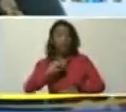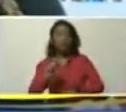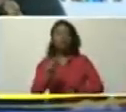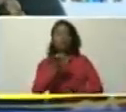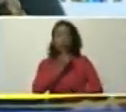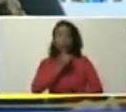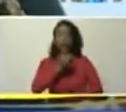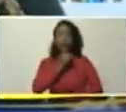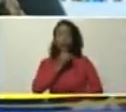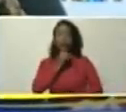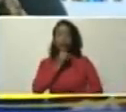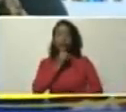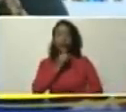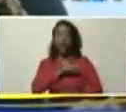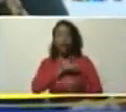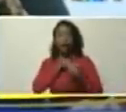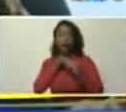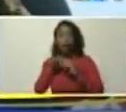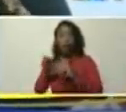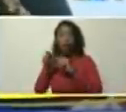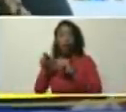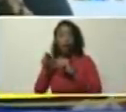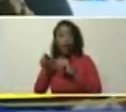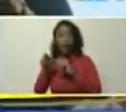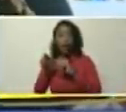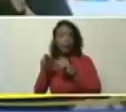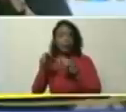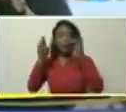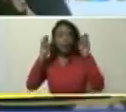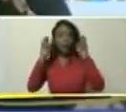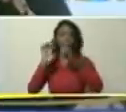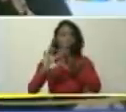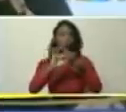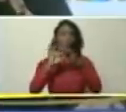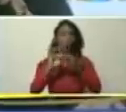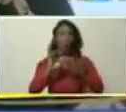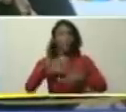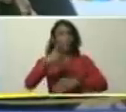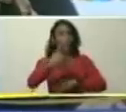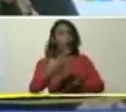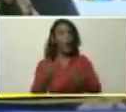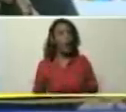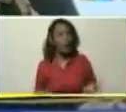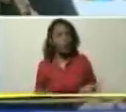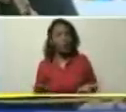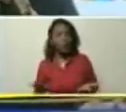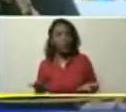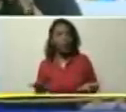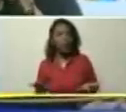difícil a veces ser factor de unión cuando por